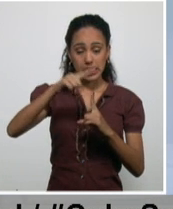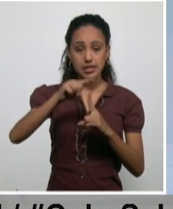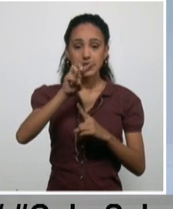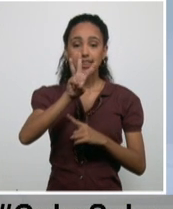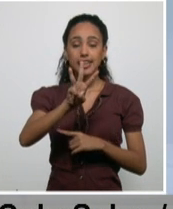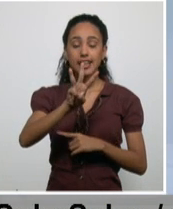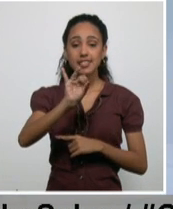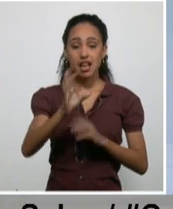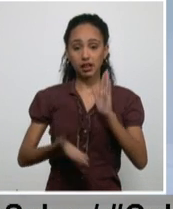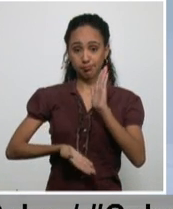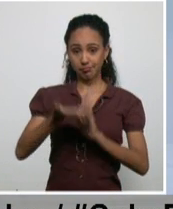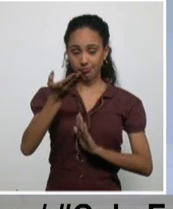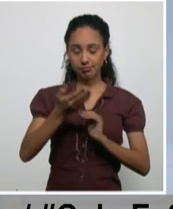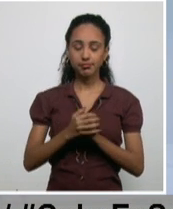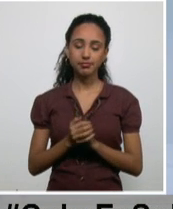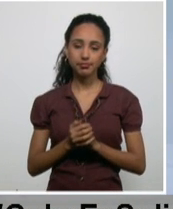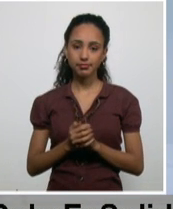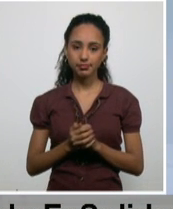37 altas,